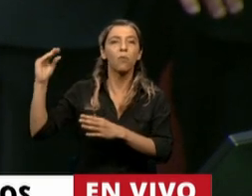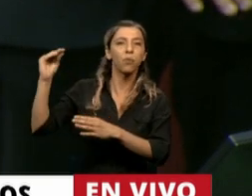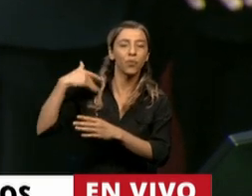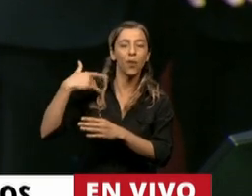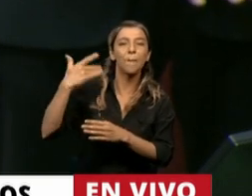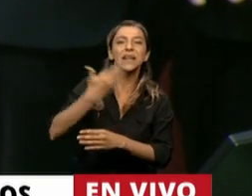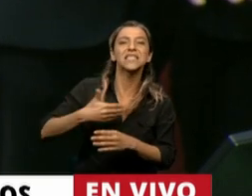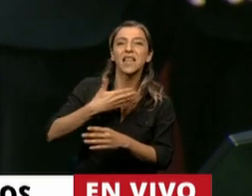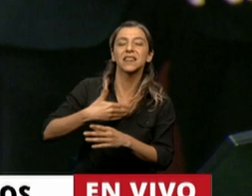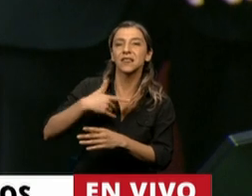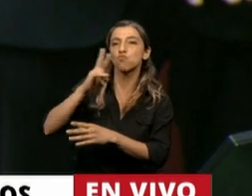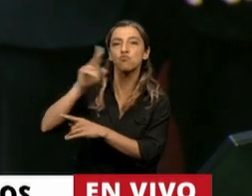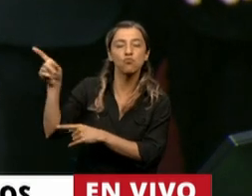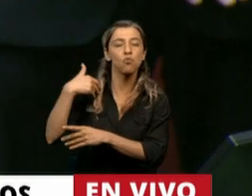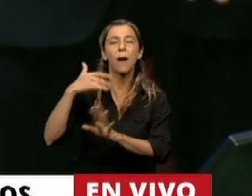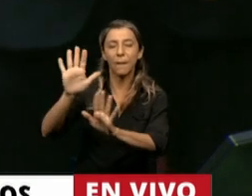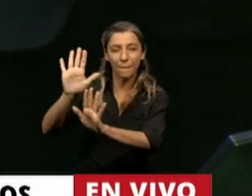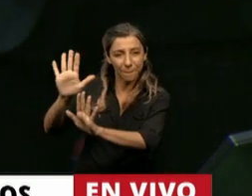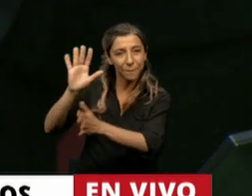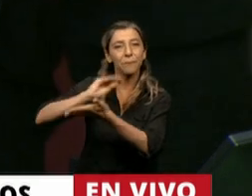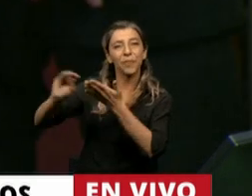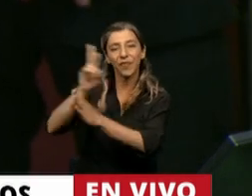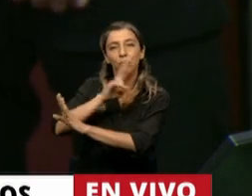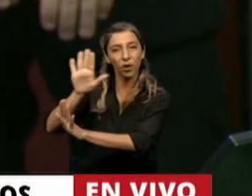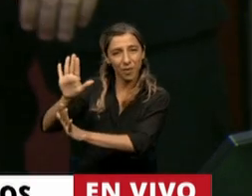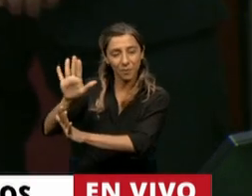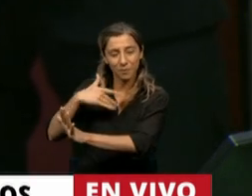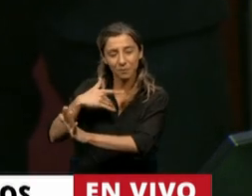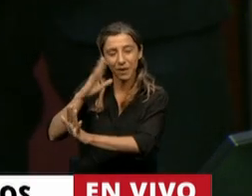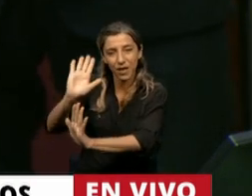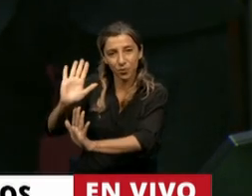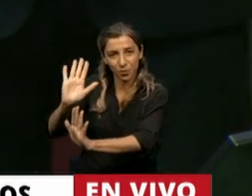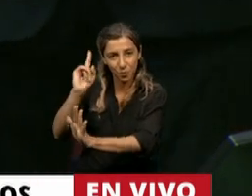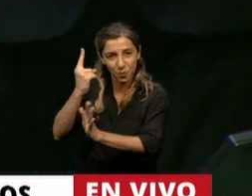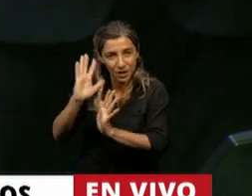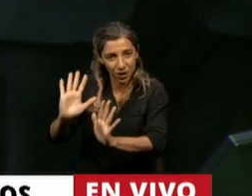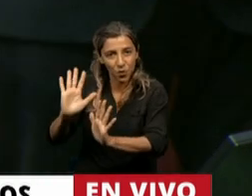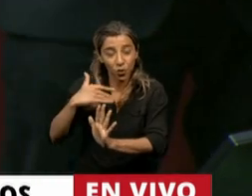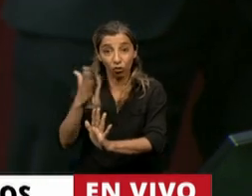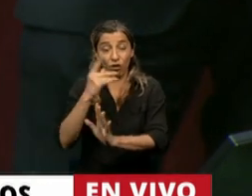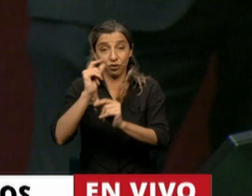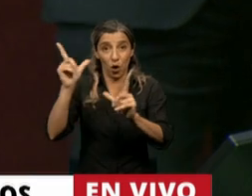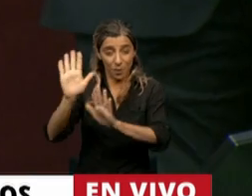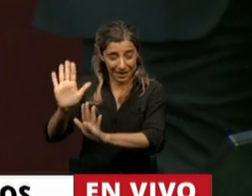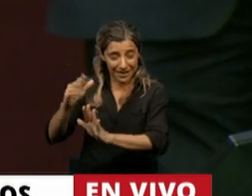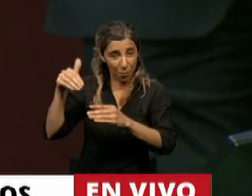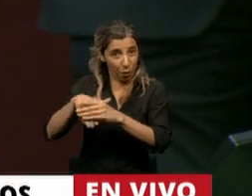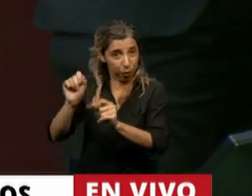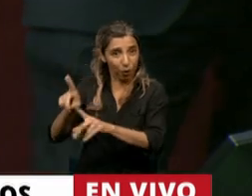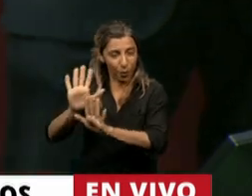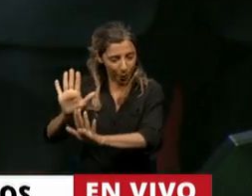palabra diputada Reyes para que cambie el sentido de su voto todos nos sorprendimos por el sentido de su voto quédese tranquila